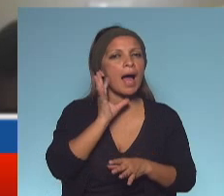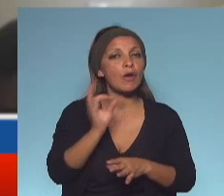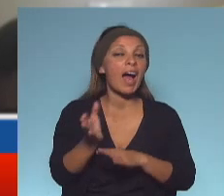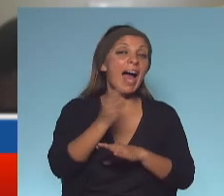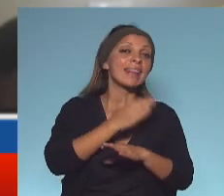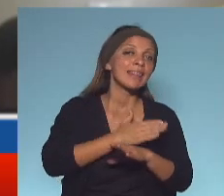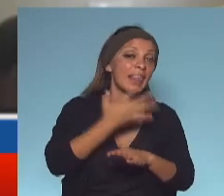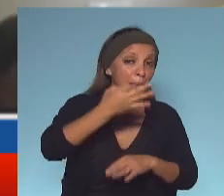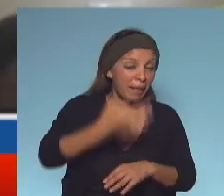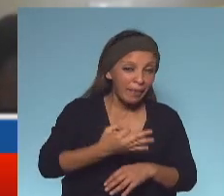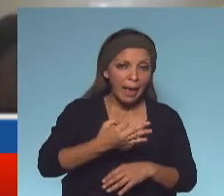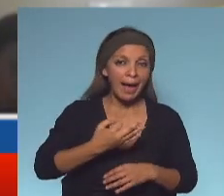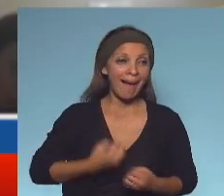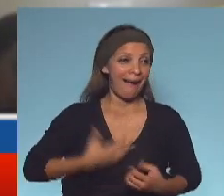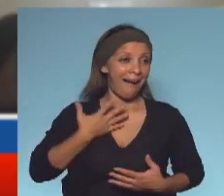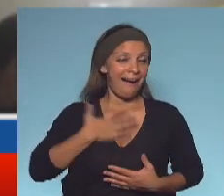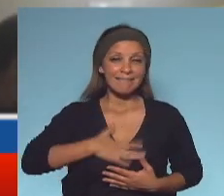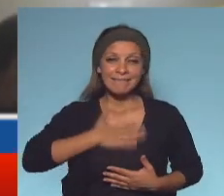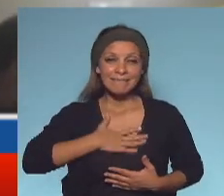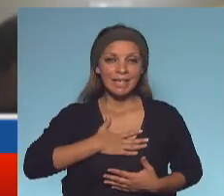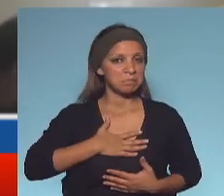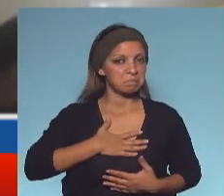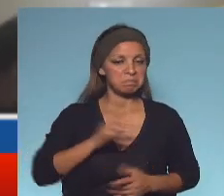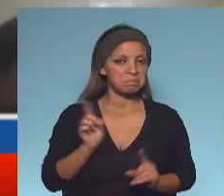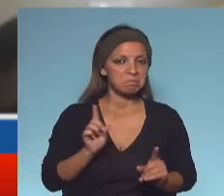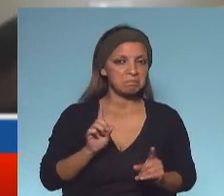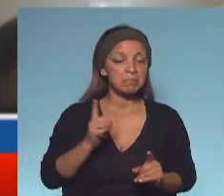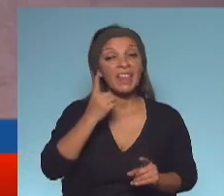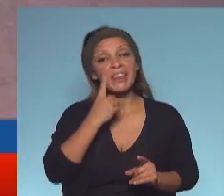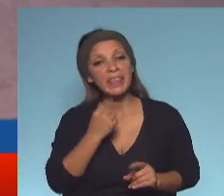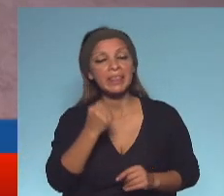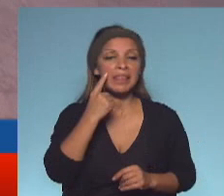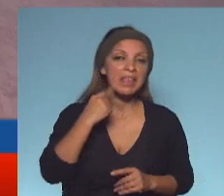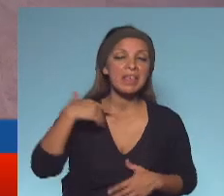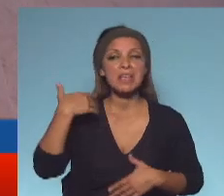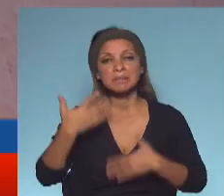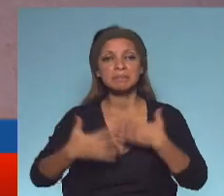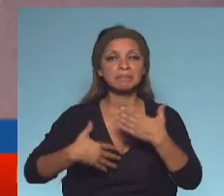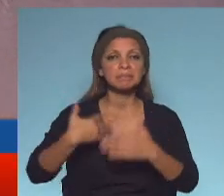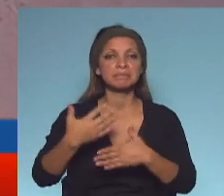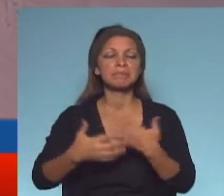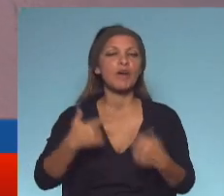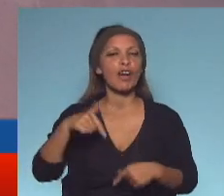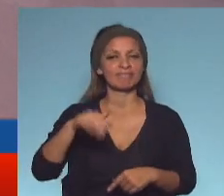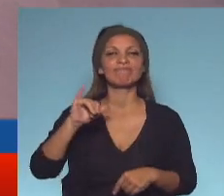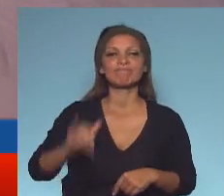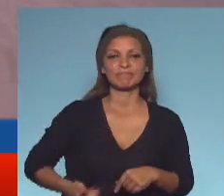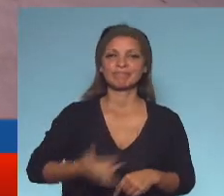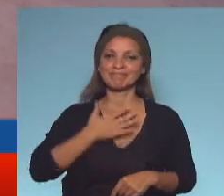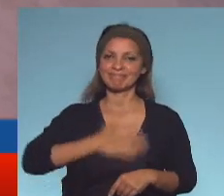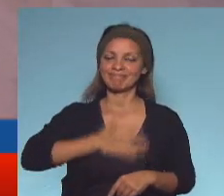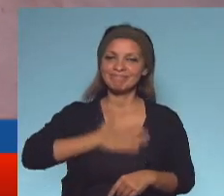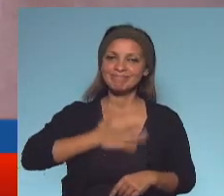entusiasmado mucho en el comienzo, pero que con el devenir de los días hoy estamos sumamente